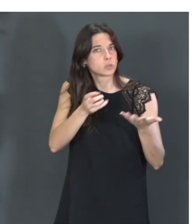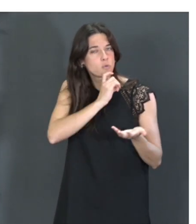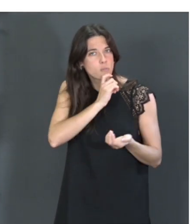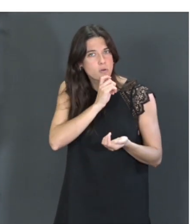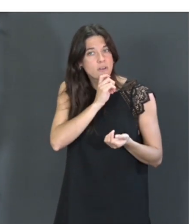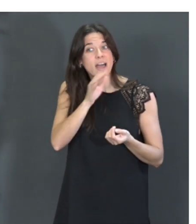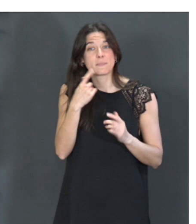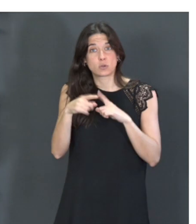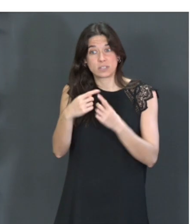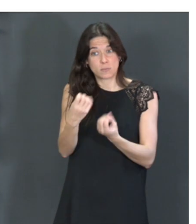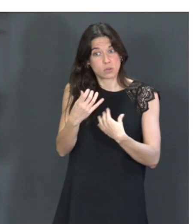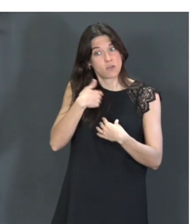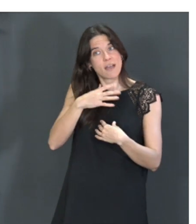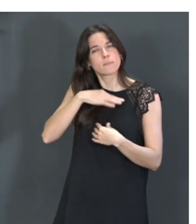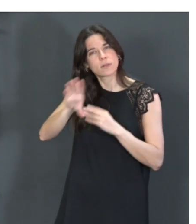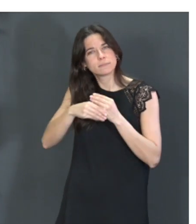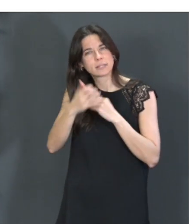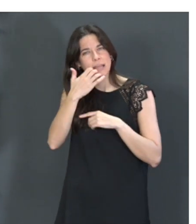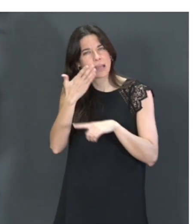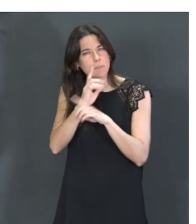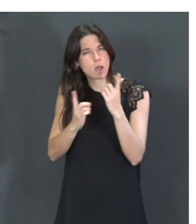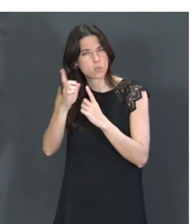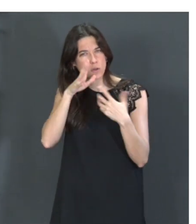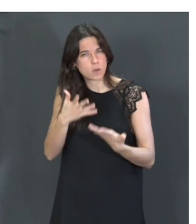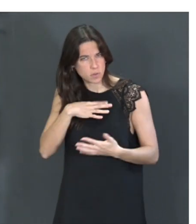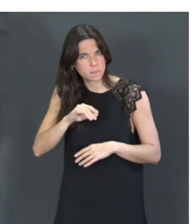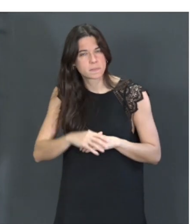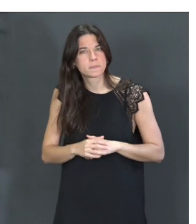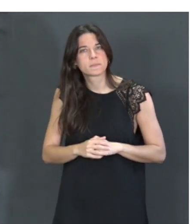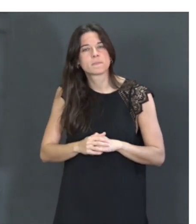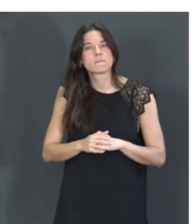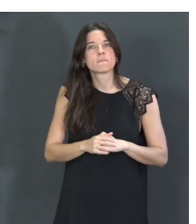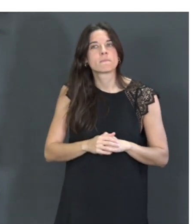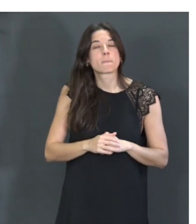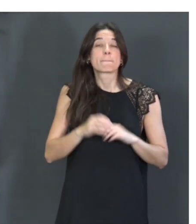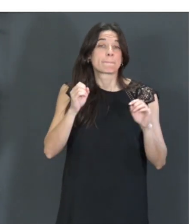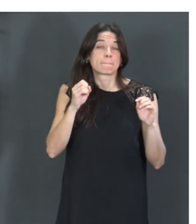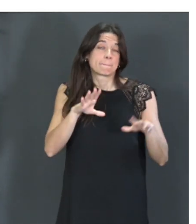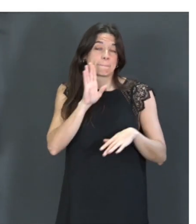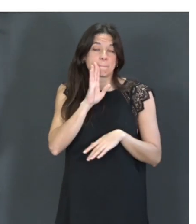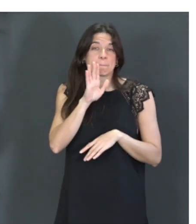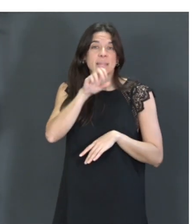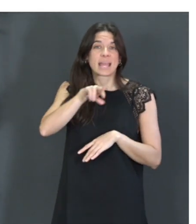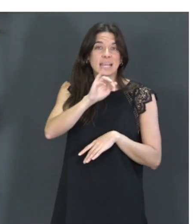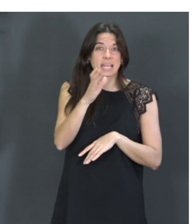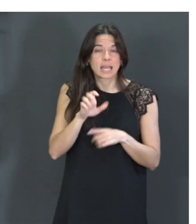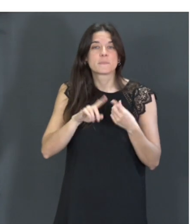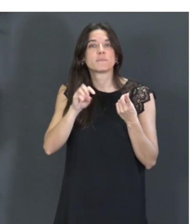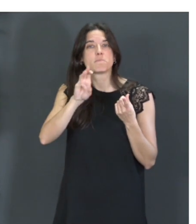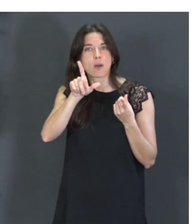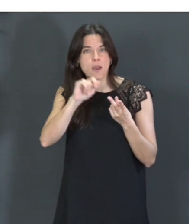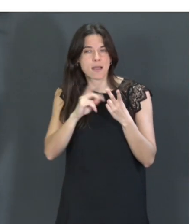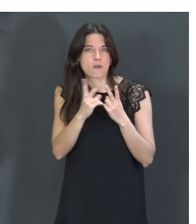puedes ponernos algún ejemplo actual. Vale. Bueno, ya se han comentado, Enrique, Paula, pues ejemplos